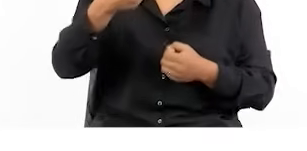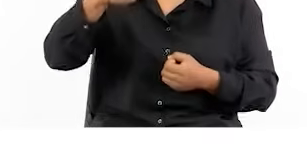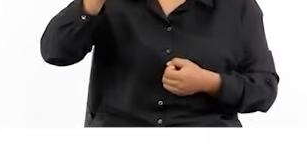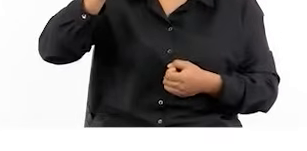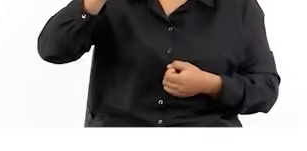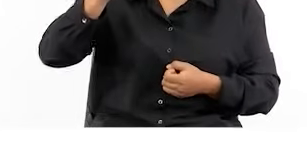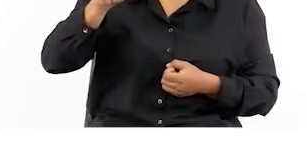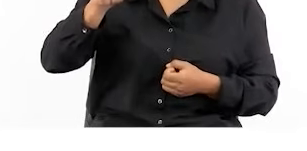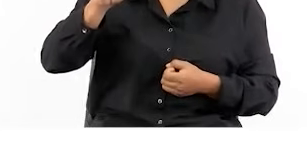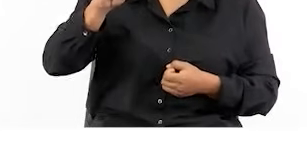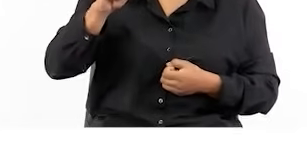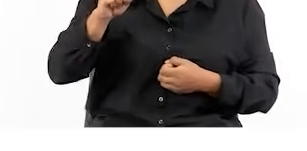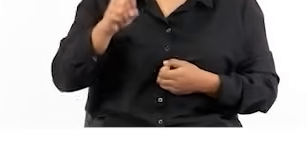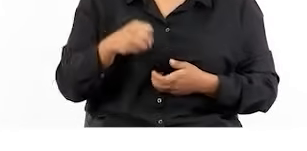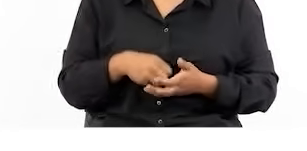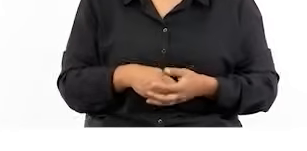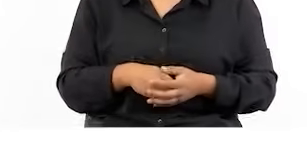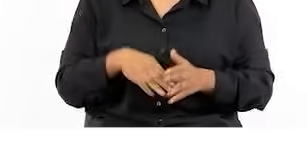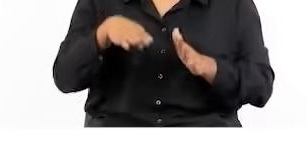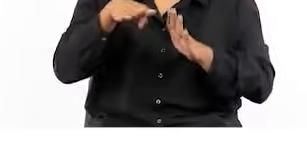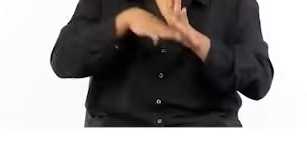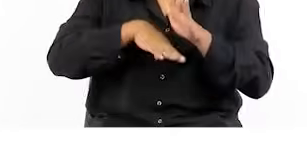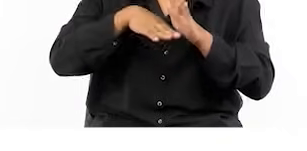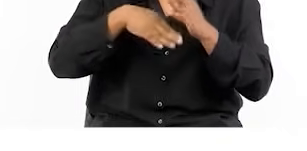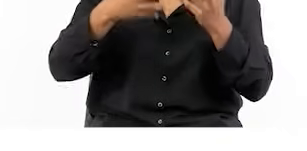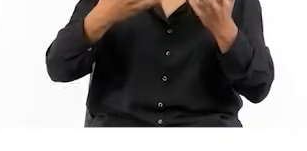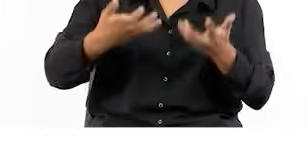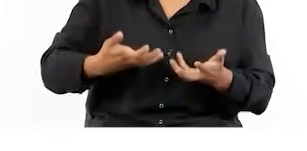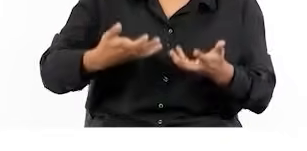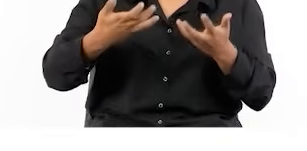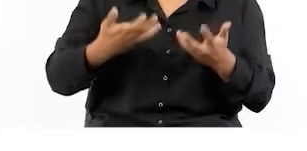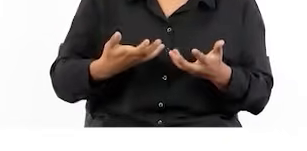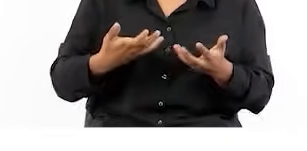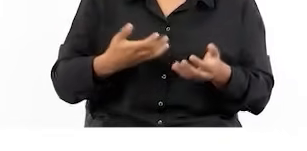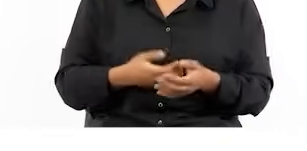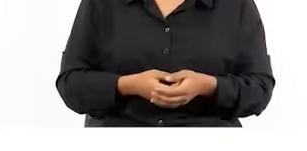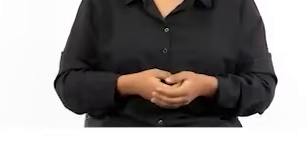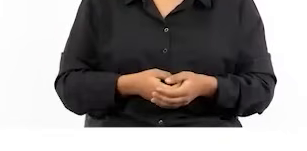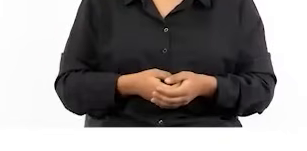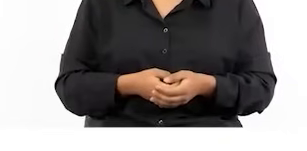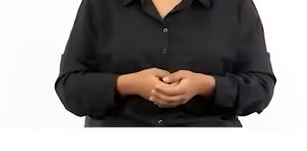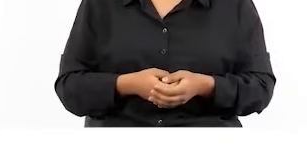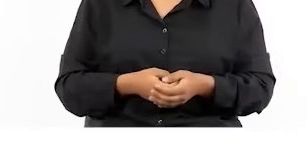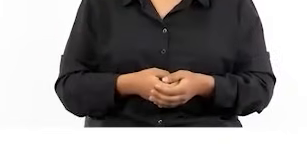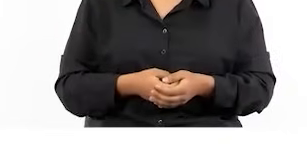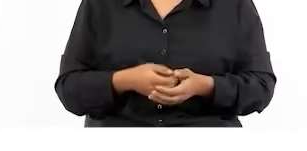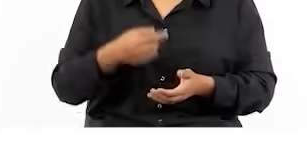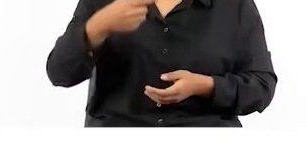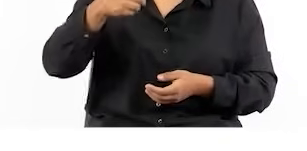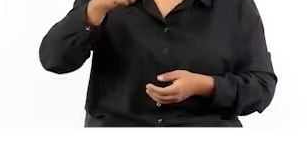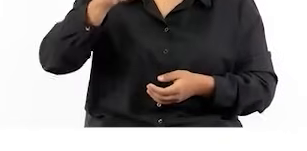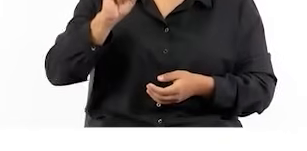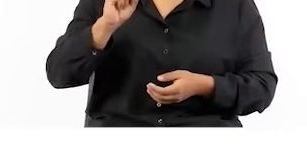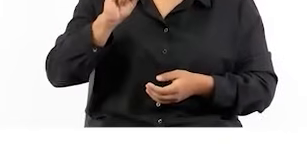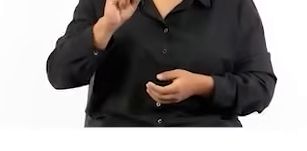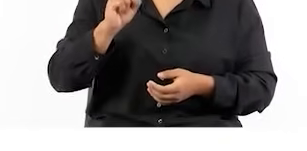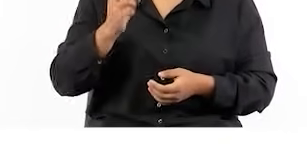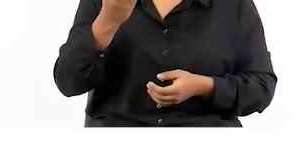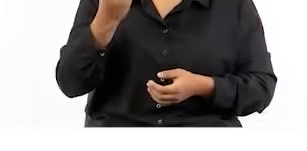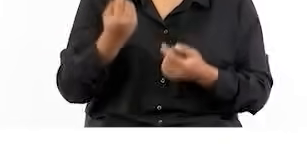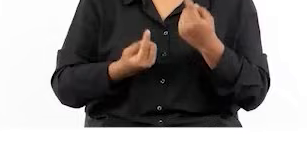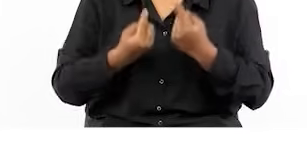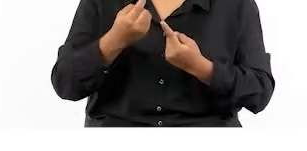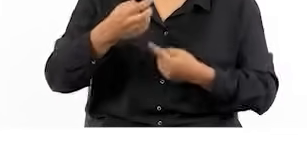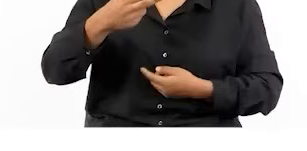tienen superficie sólida, están compuestos de gases y su densidad es baja, muy cercana a la del